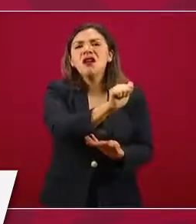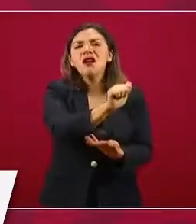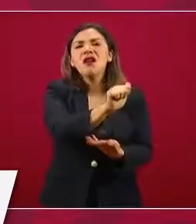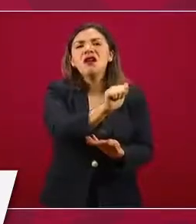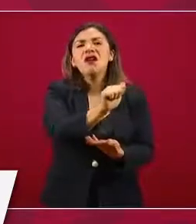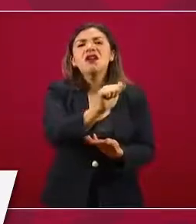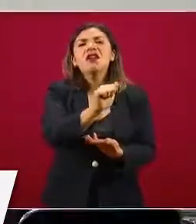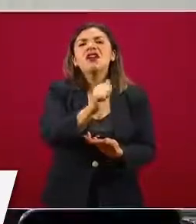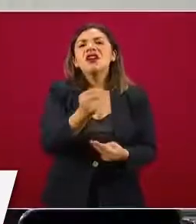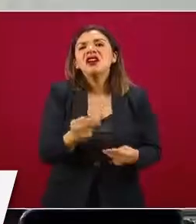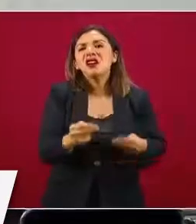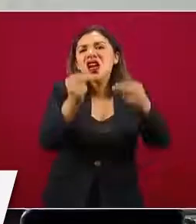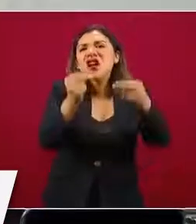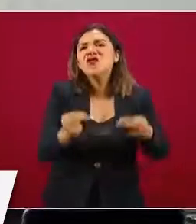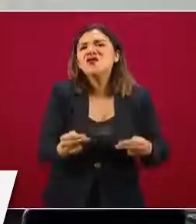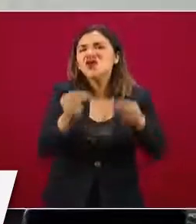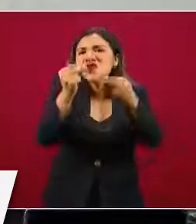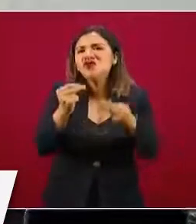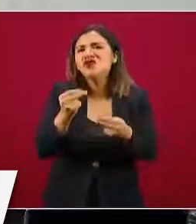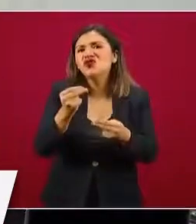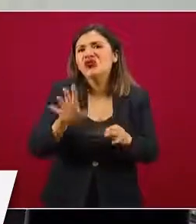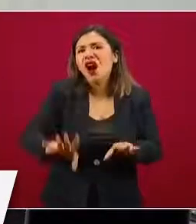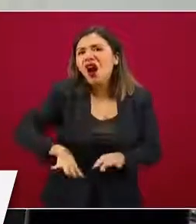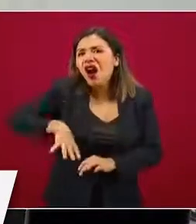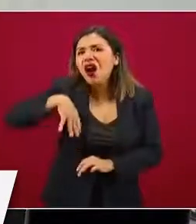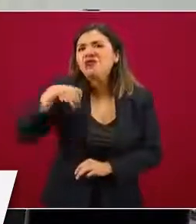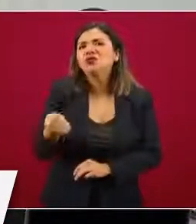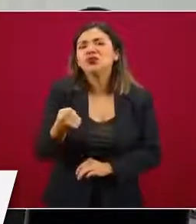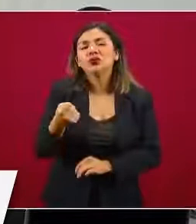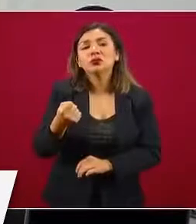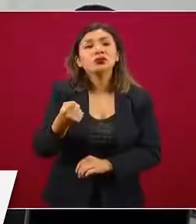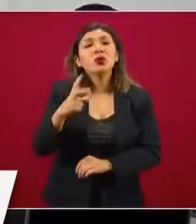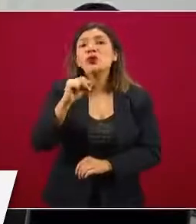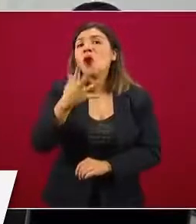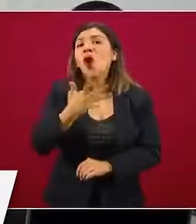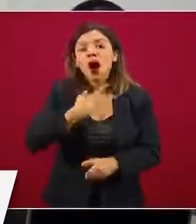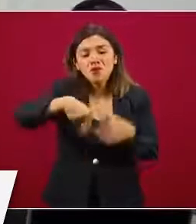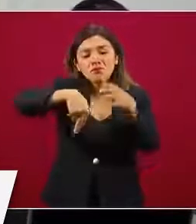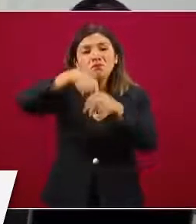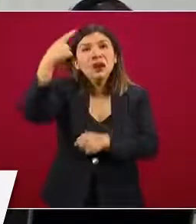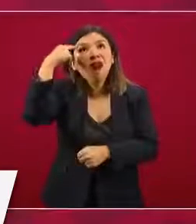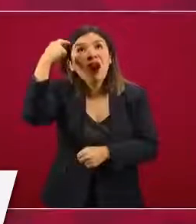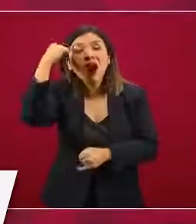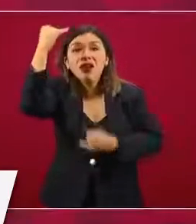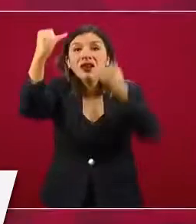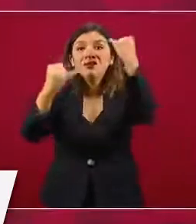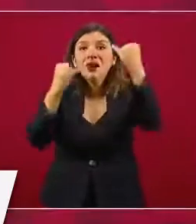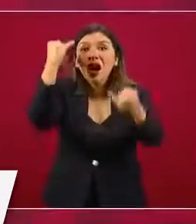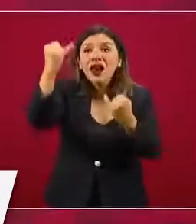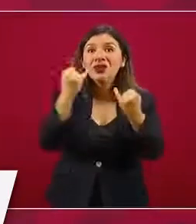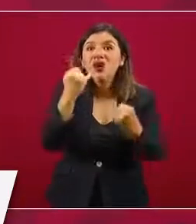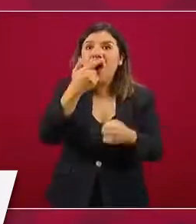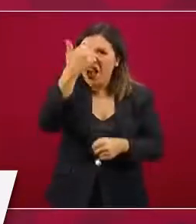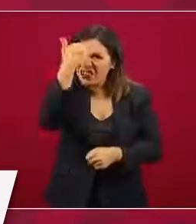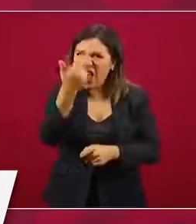a lucro y perdieron su imaginación, perdieron el talento.